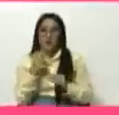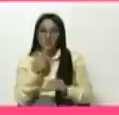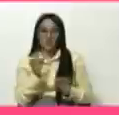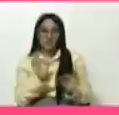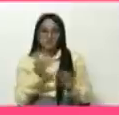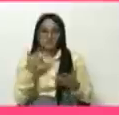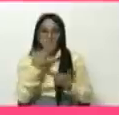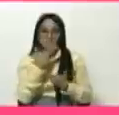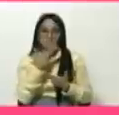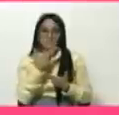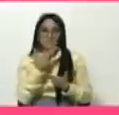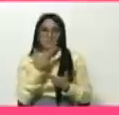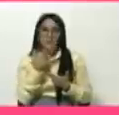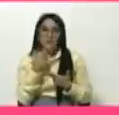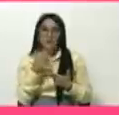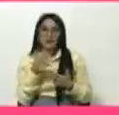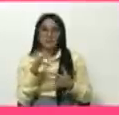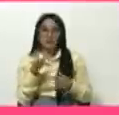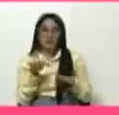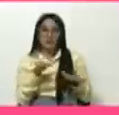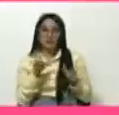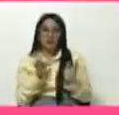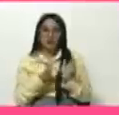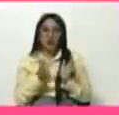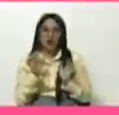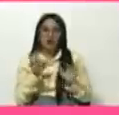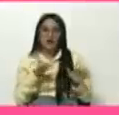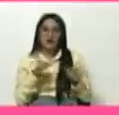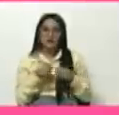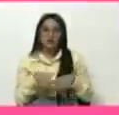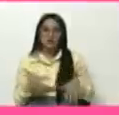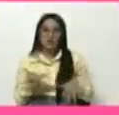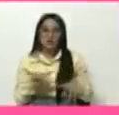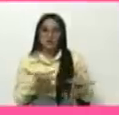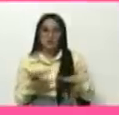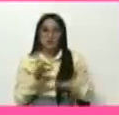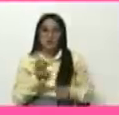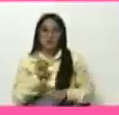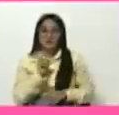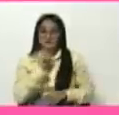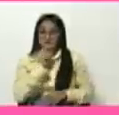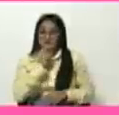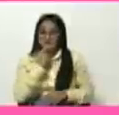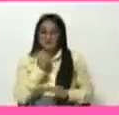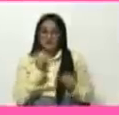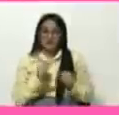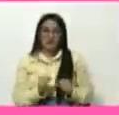pero tocaron la estructura del movimiento. Había que ser clandestino,